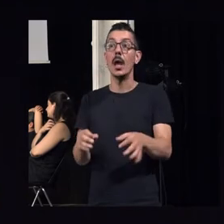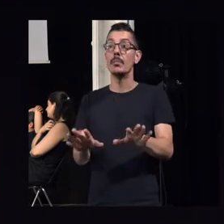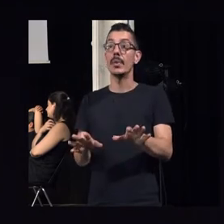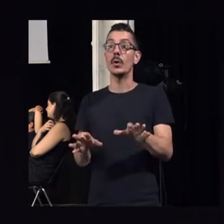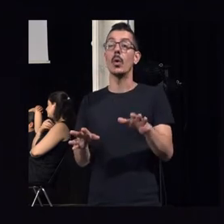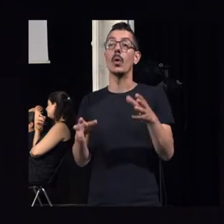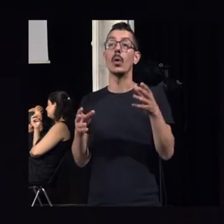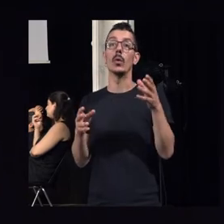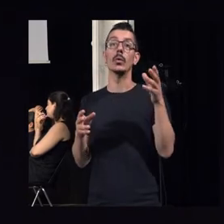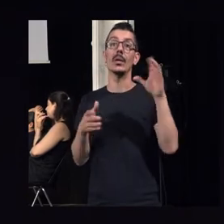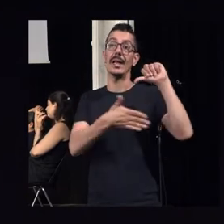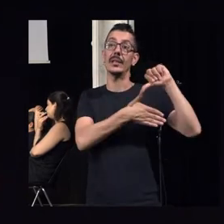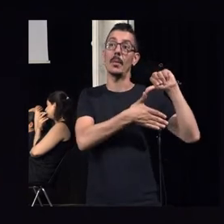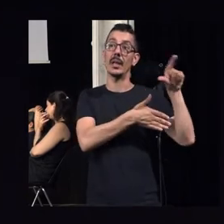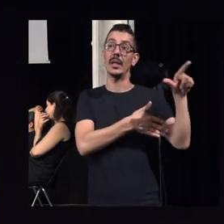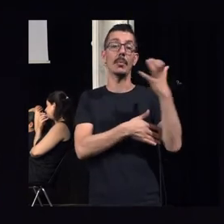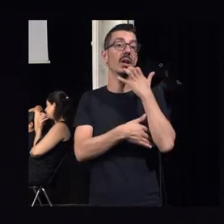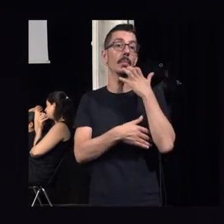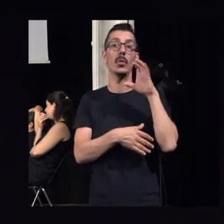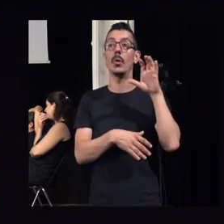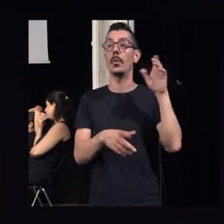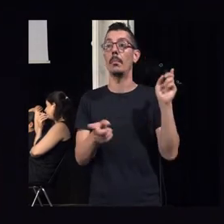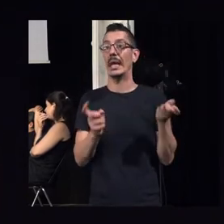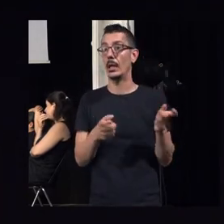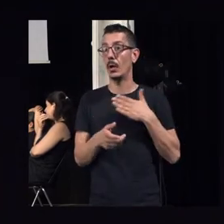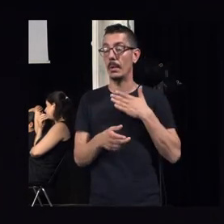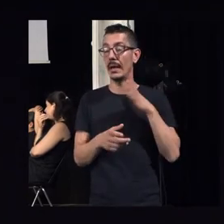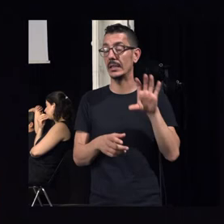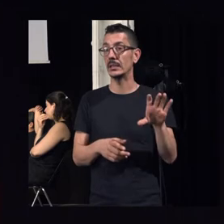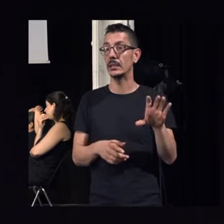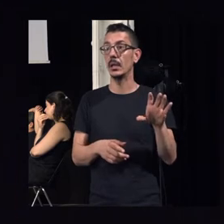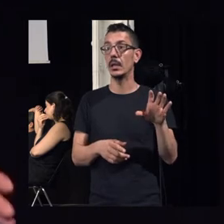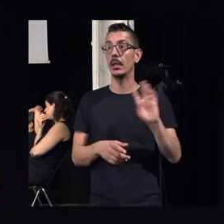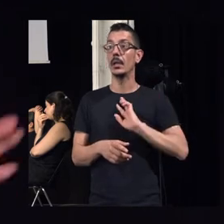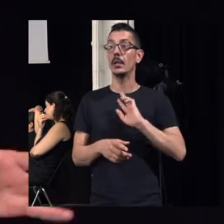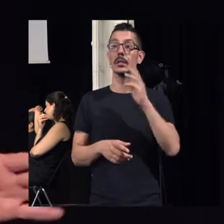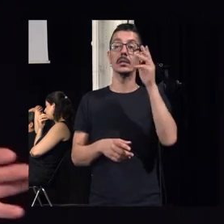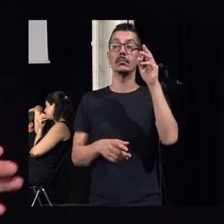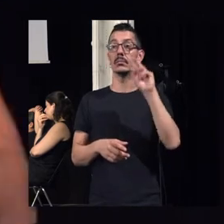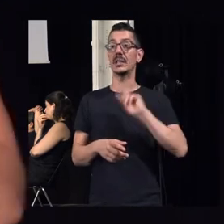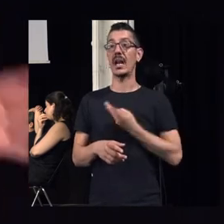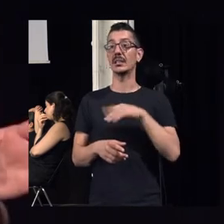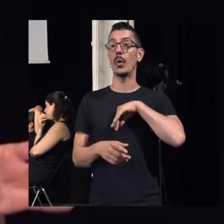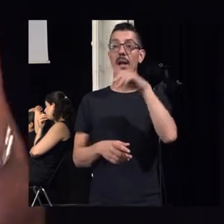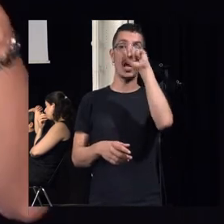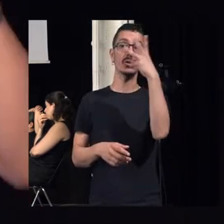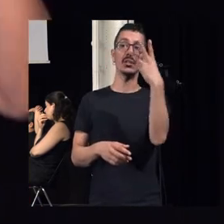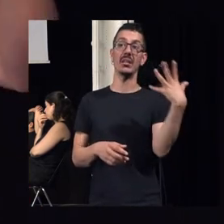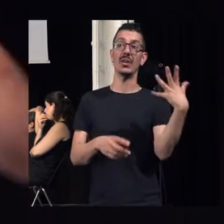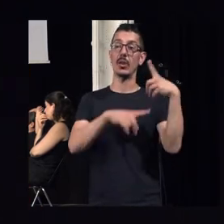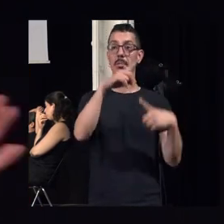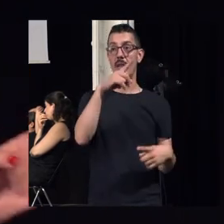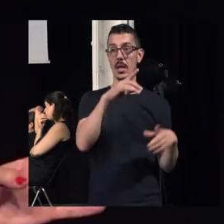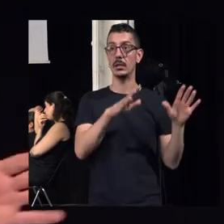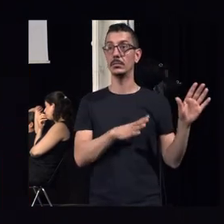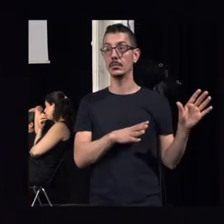vida en Latinoamérica, en países como el mío, como México, de una mujer trans es de 35 años. Yo tengo 37, o sea que ya, mira,